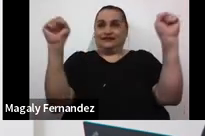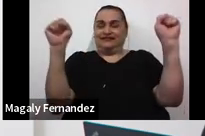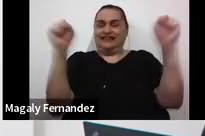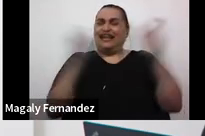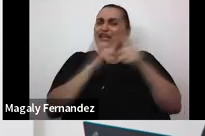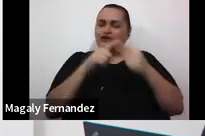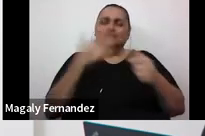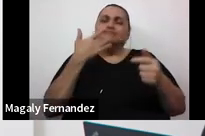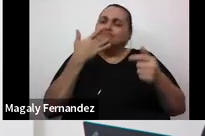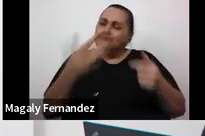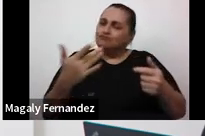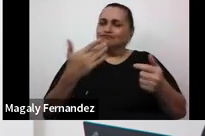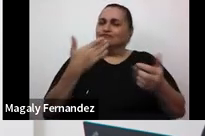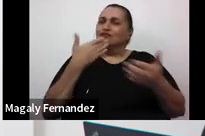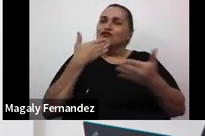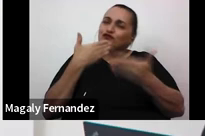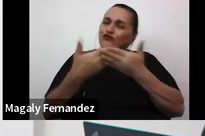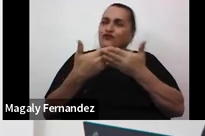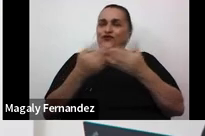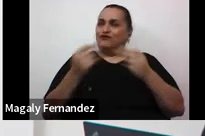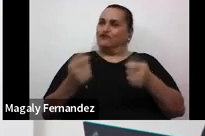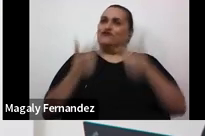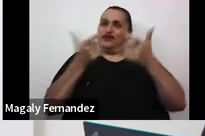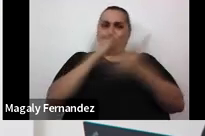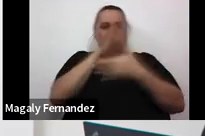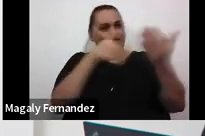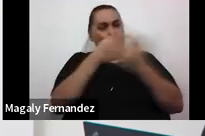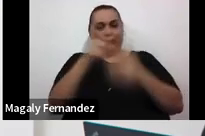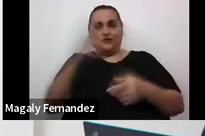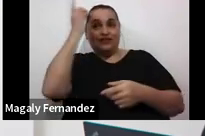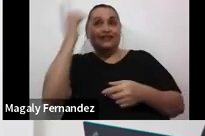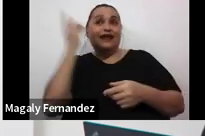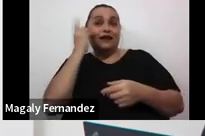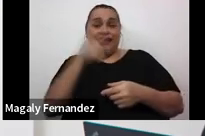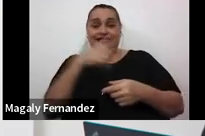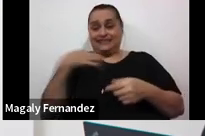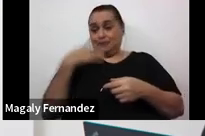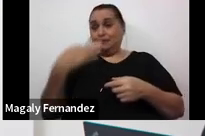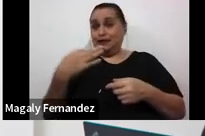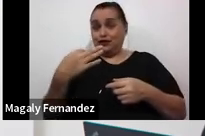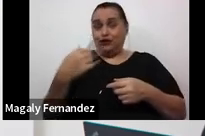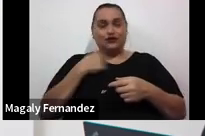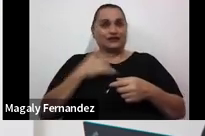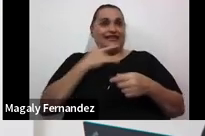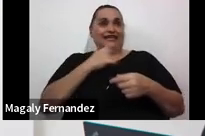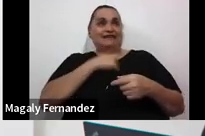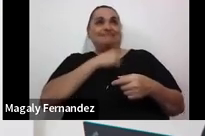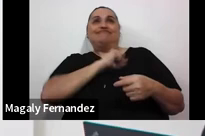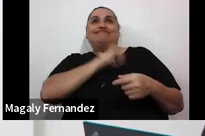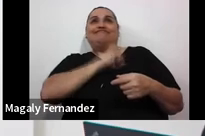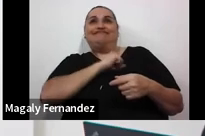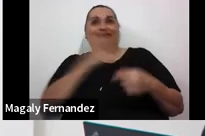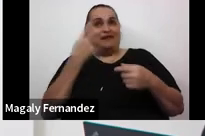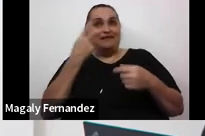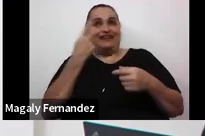rico es rico todo esto y muchas gracias a esta cuando la Maris pasó la invitación sentía así como un brinquito en mi corazón véalo